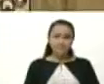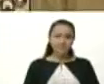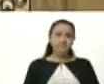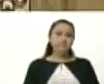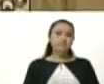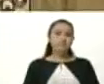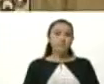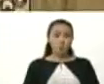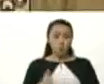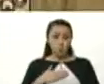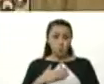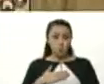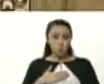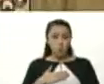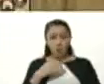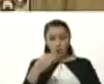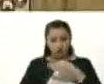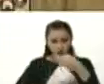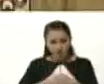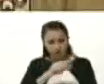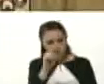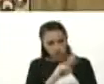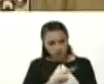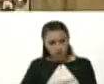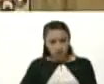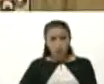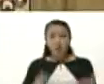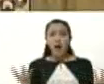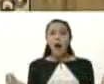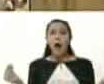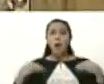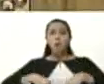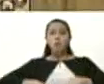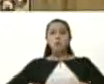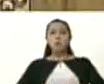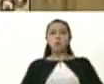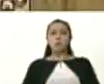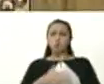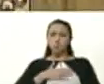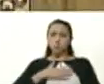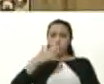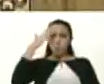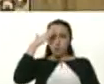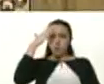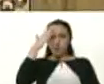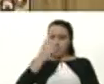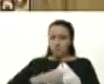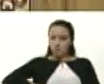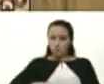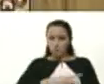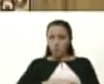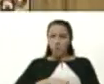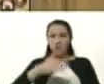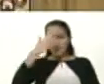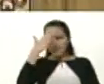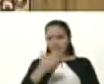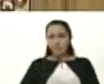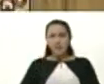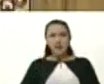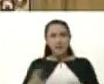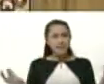Me voy a permitir leer el acuerdo. Yo sé, y ustedes saben, que nadie escucha